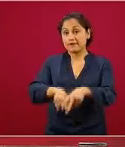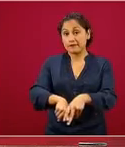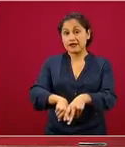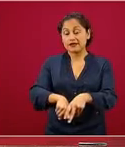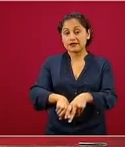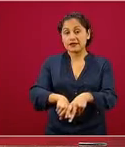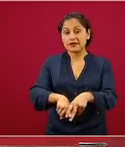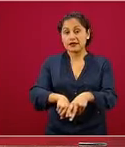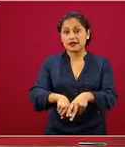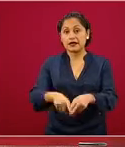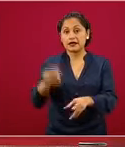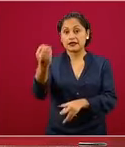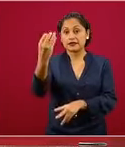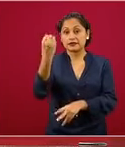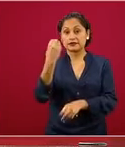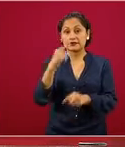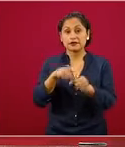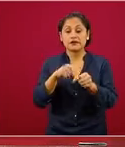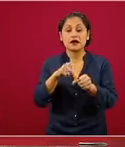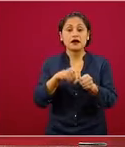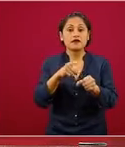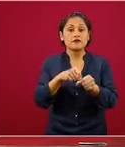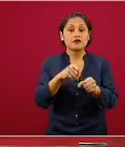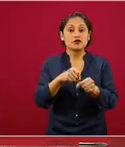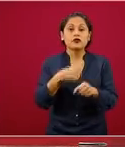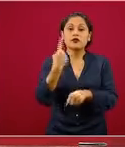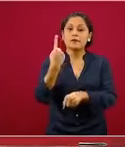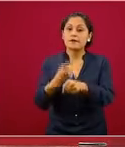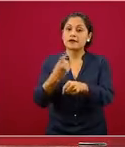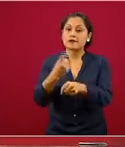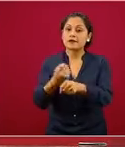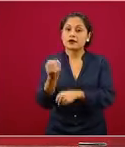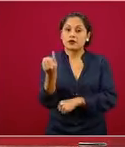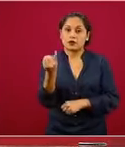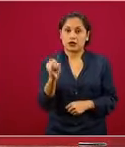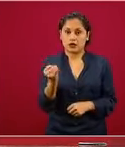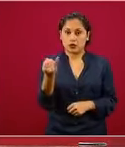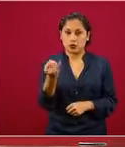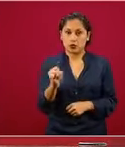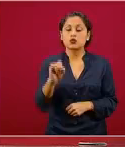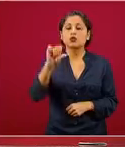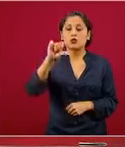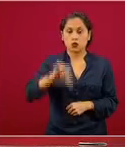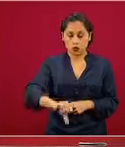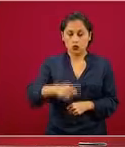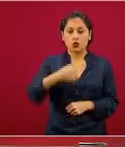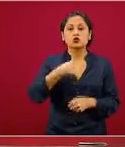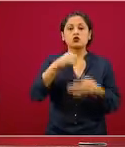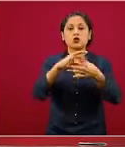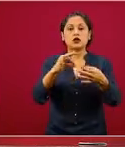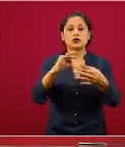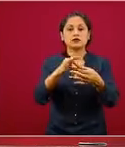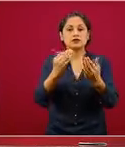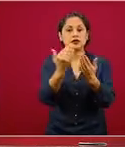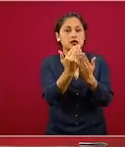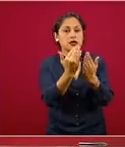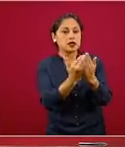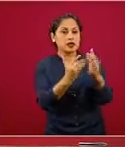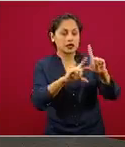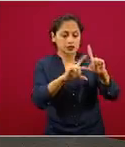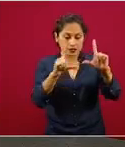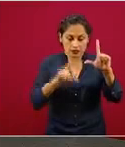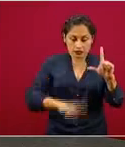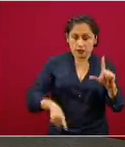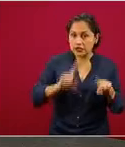vigor el 1 de junio y explicaré lo que implica las medidas nacionales, las que se